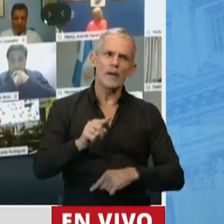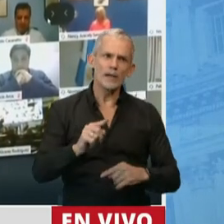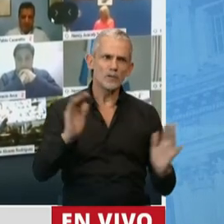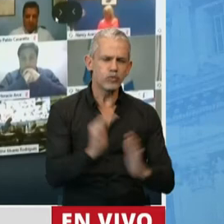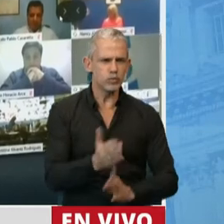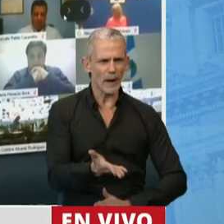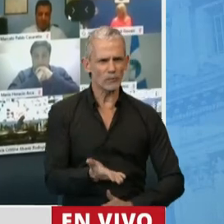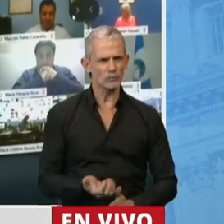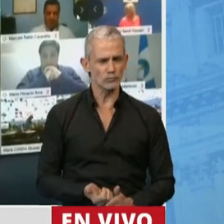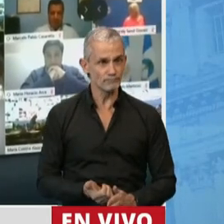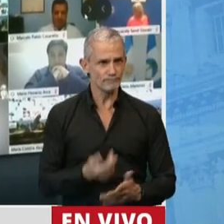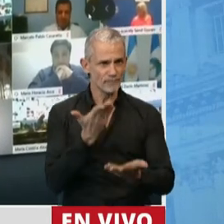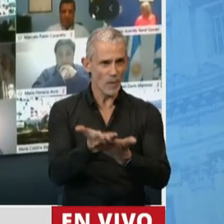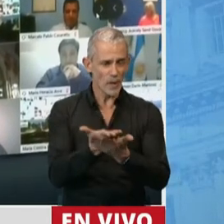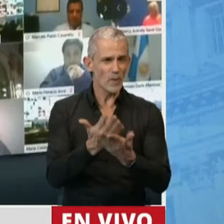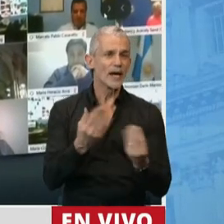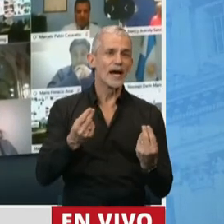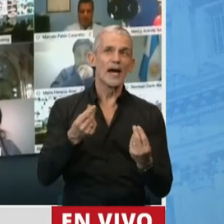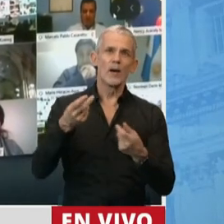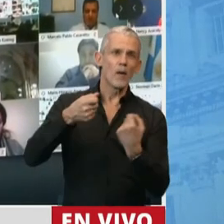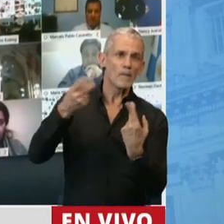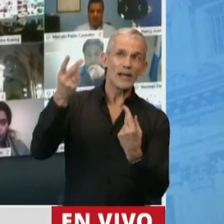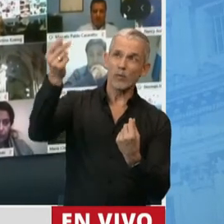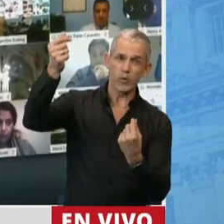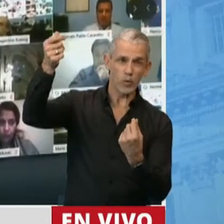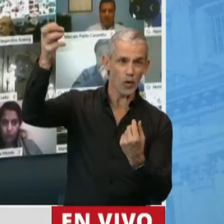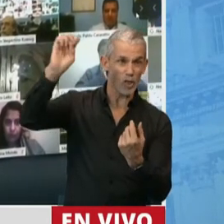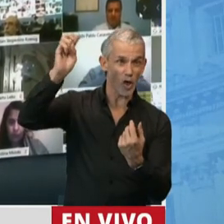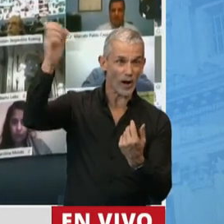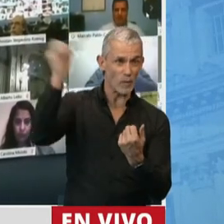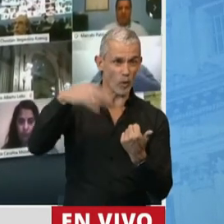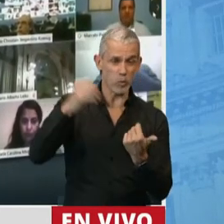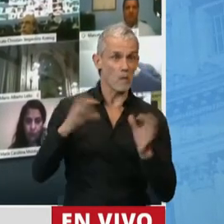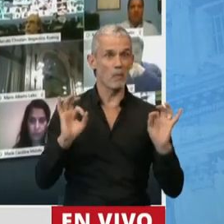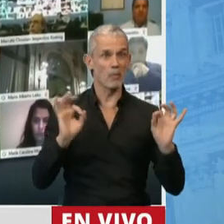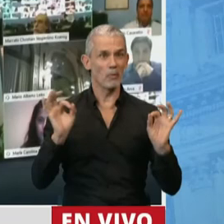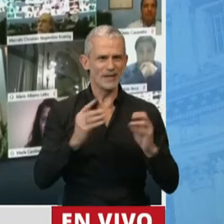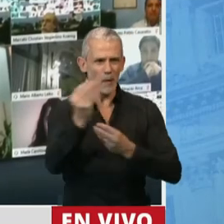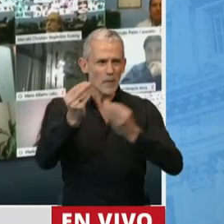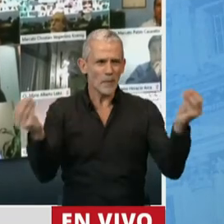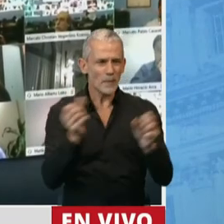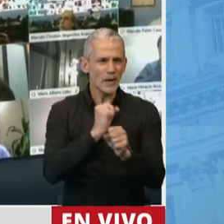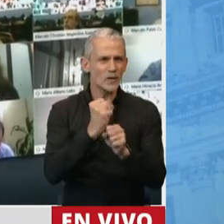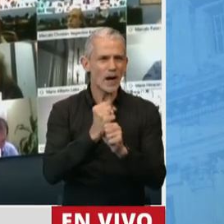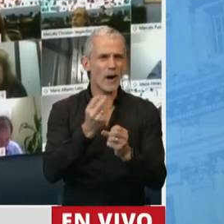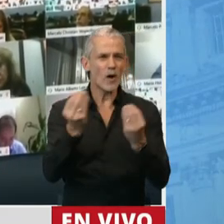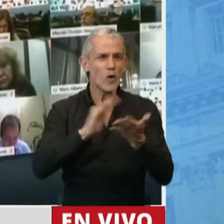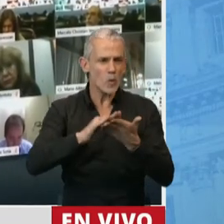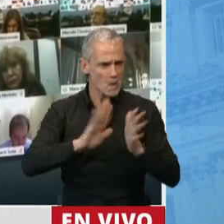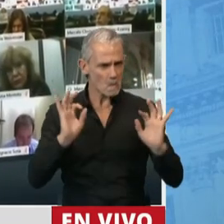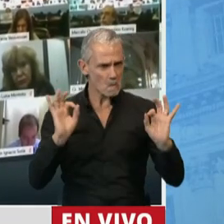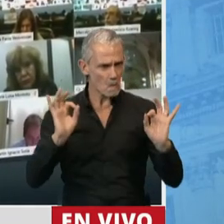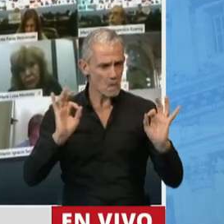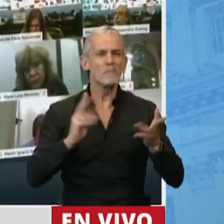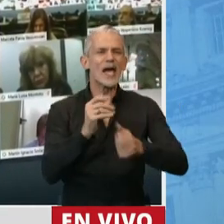estamos proponiendo que ingresen nuevas divisas, no se generarían nuevos puestos de trabajo calificados.